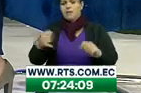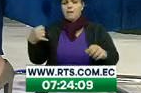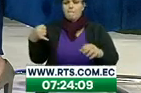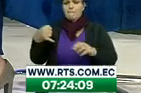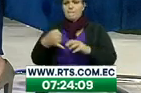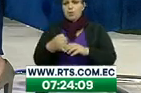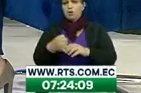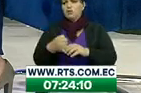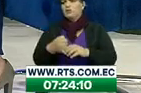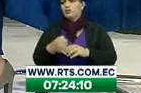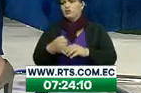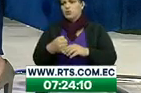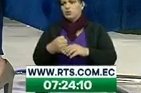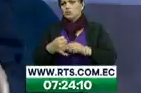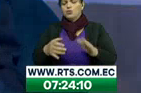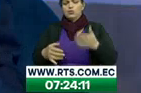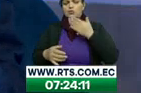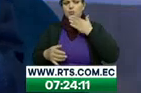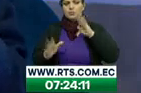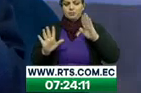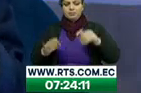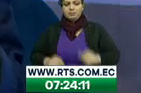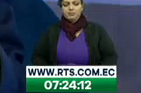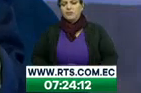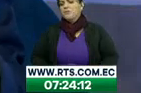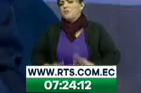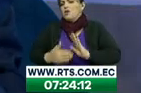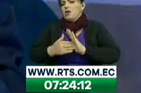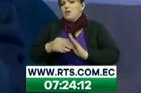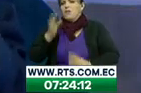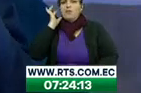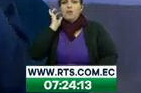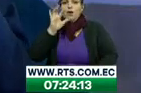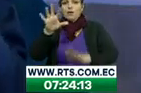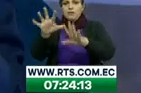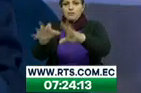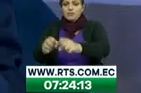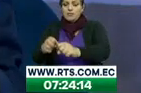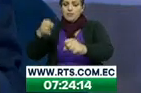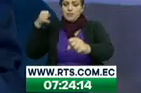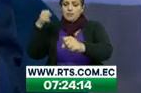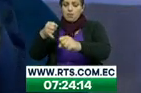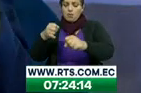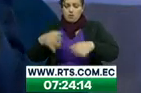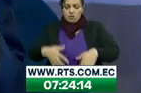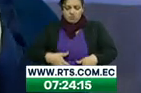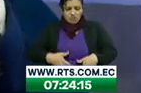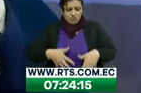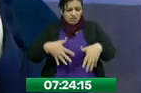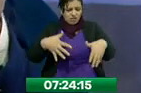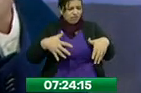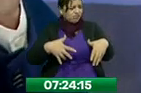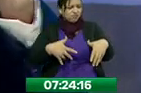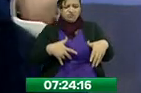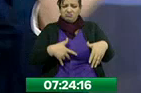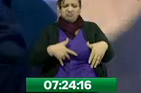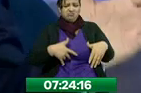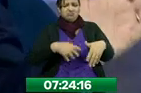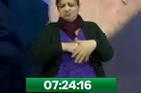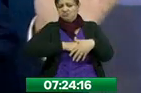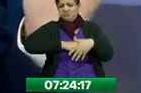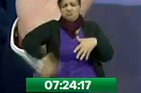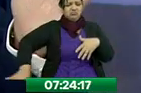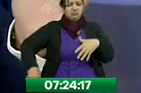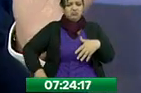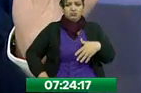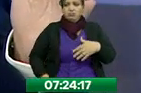través de las redes sociales y en otras entrevistas. Yo creo que la defensa de la vida desde la concepción